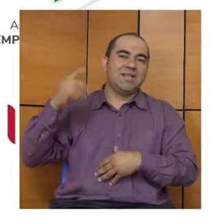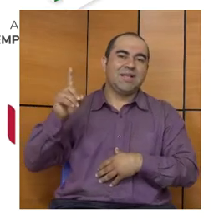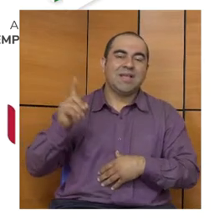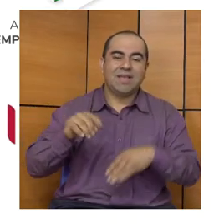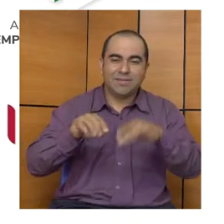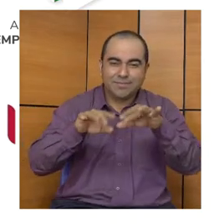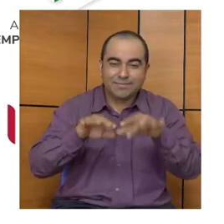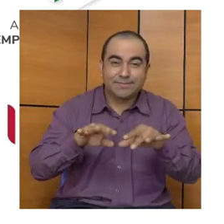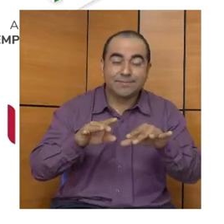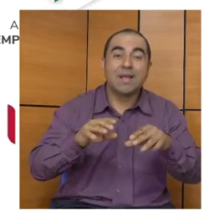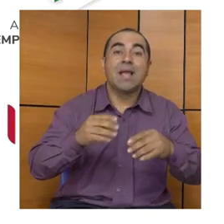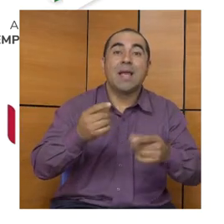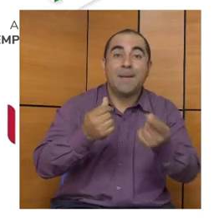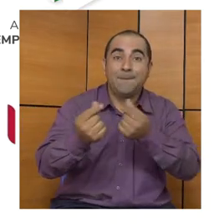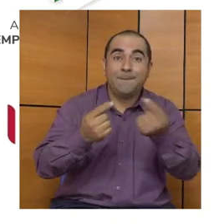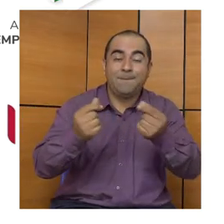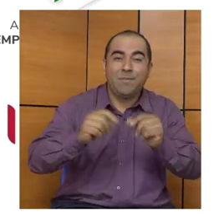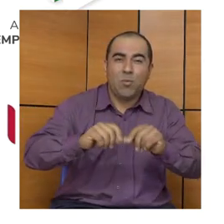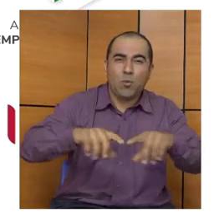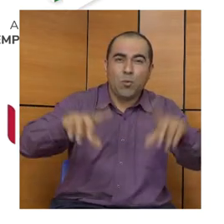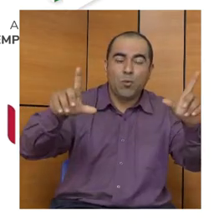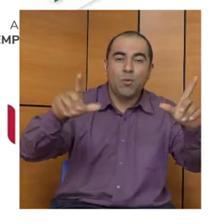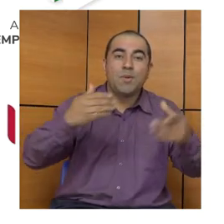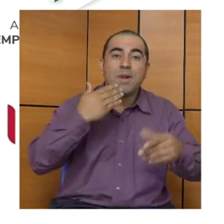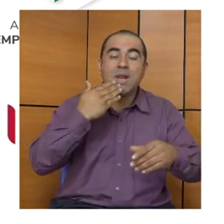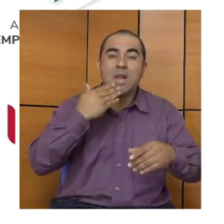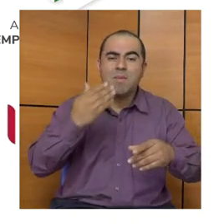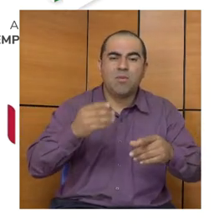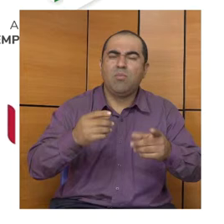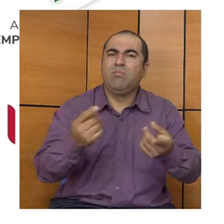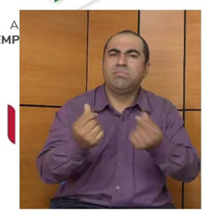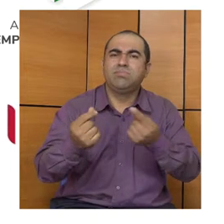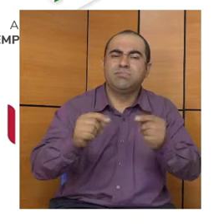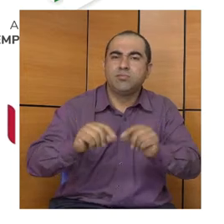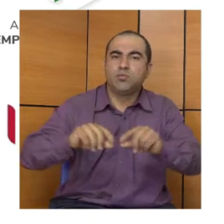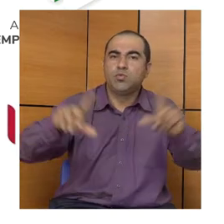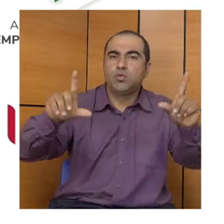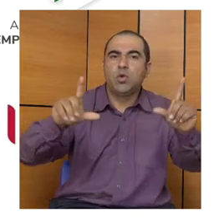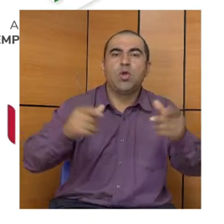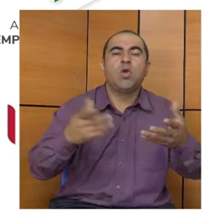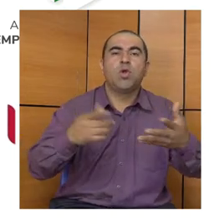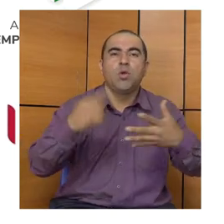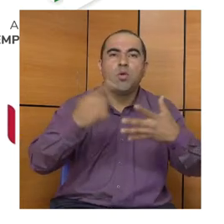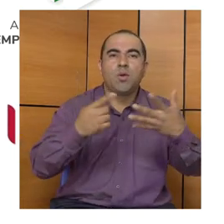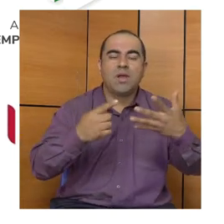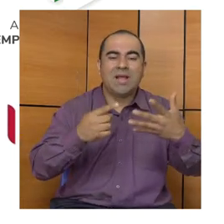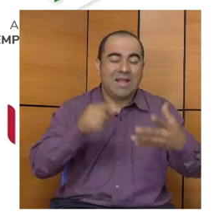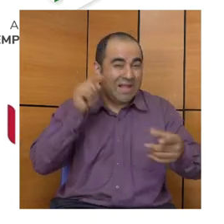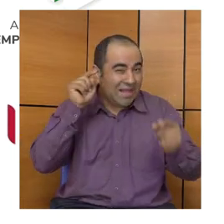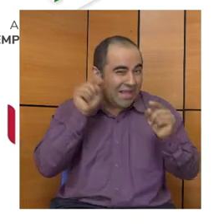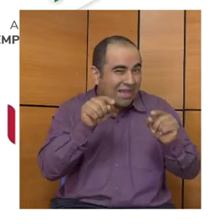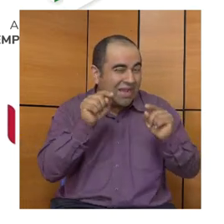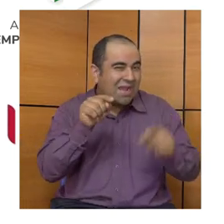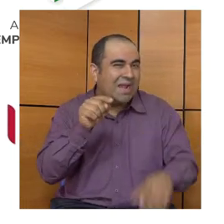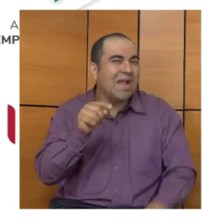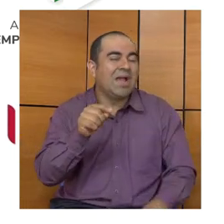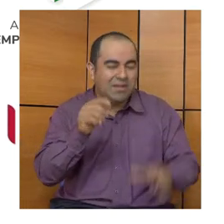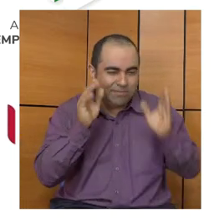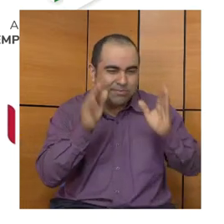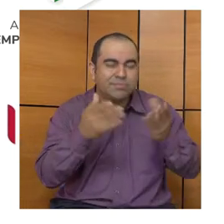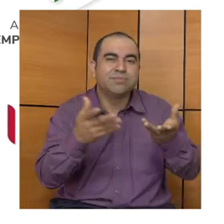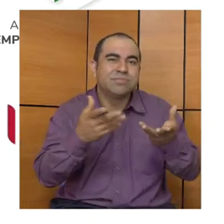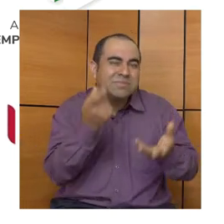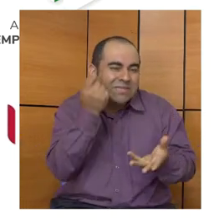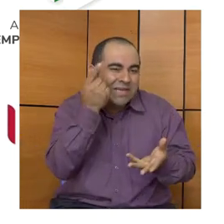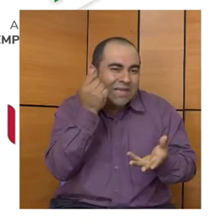Empresas y Marketing. Trabajamos en el área de marketing. En el fondo lo que nos dedicamos es a ver, entender por